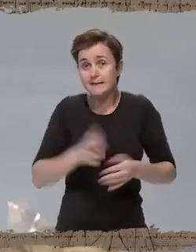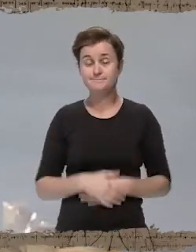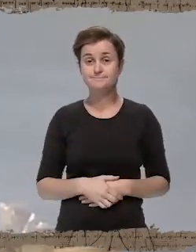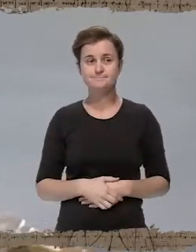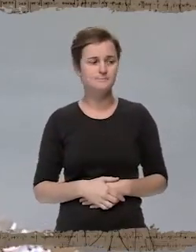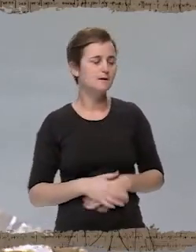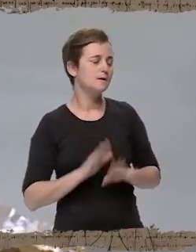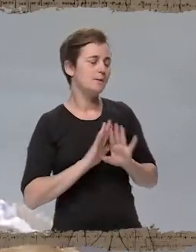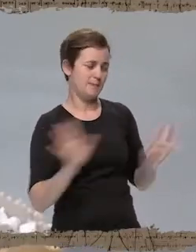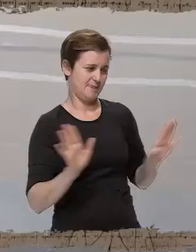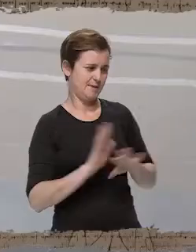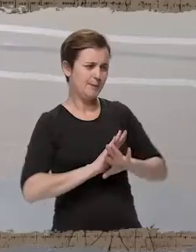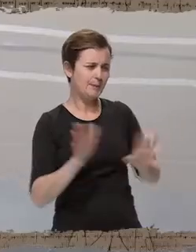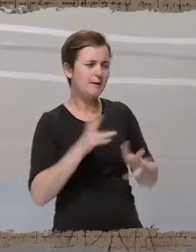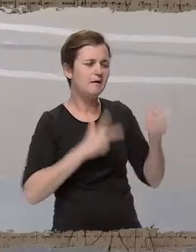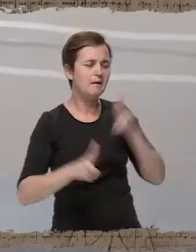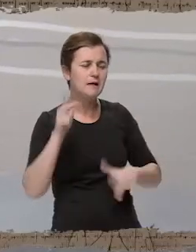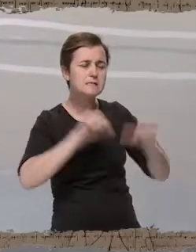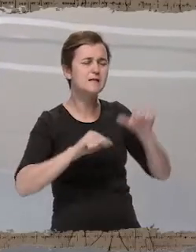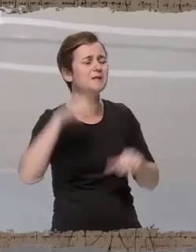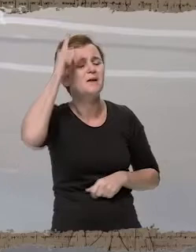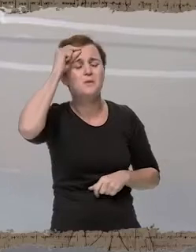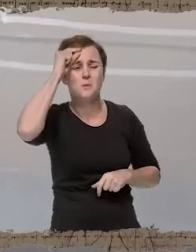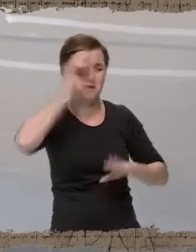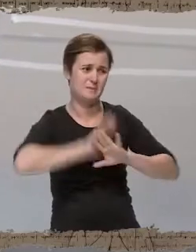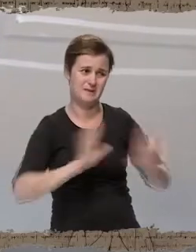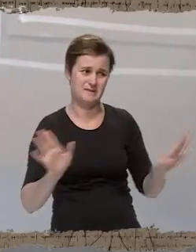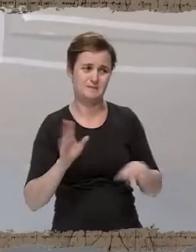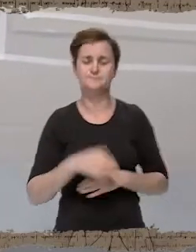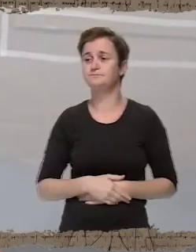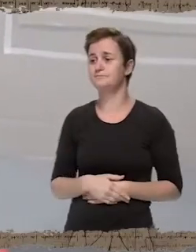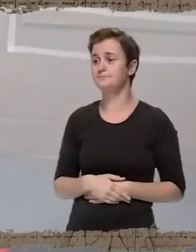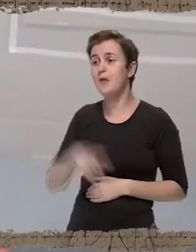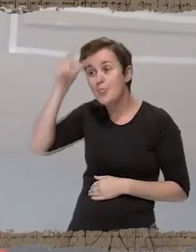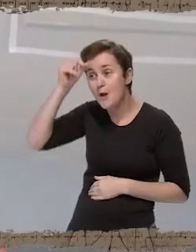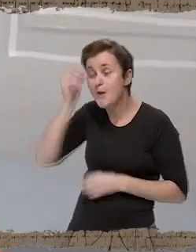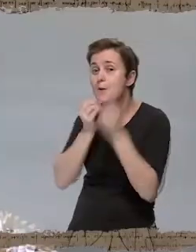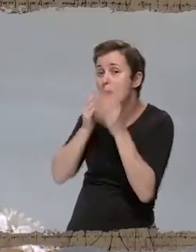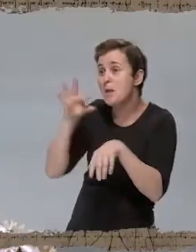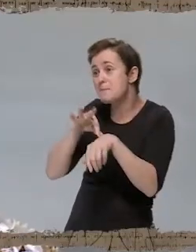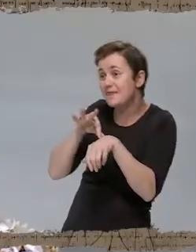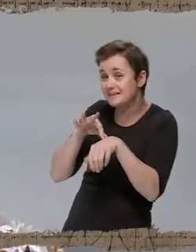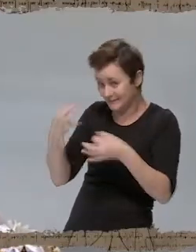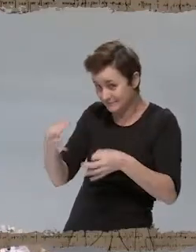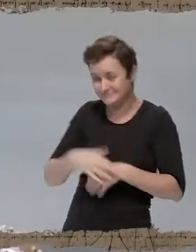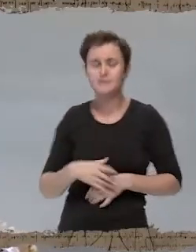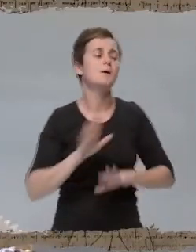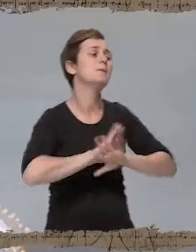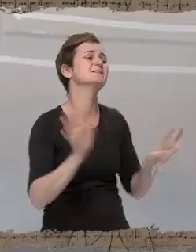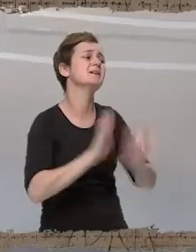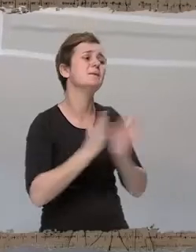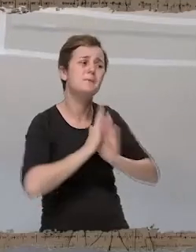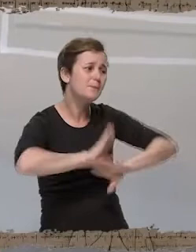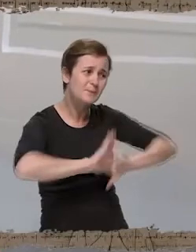Energía. Bueno, Camila, basta de esta charla científica porque me duele mucho la cabeza hoy. ¿Biología o medicina, seguro? No,